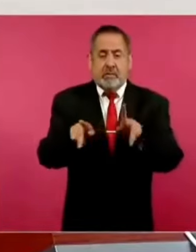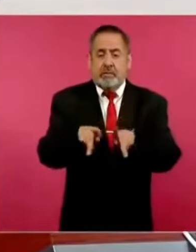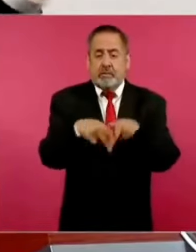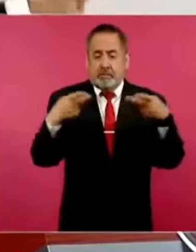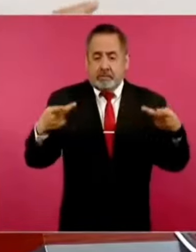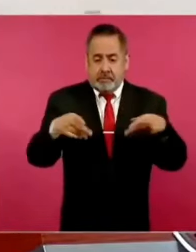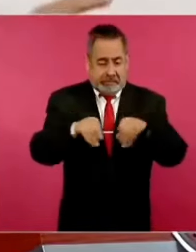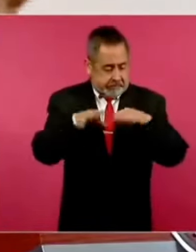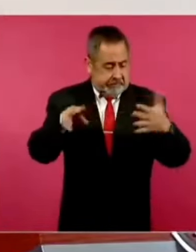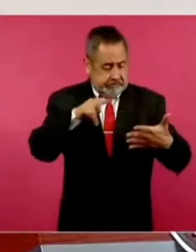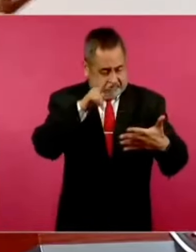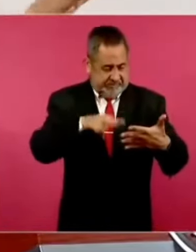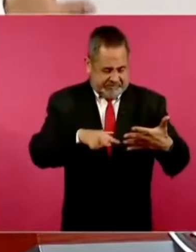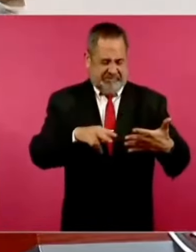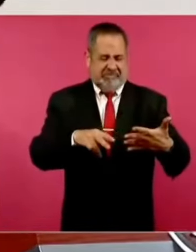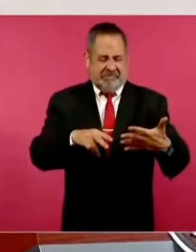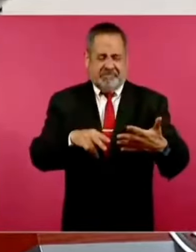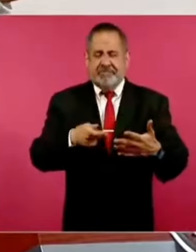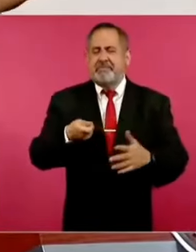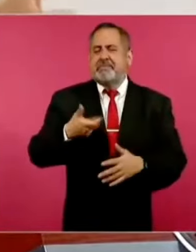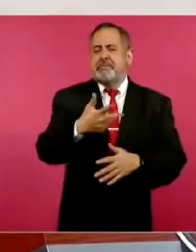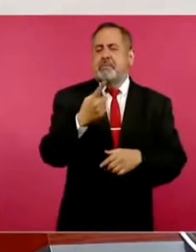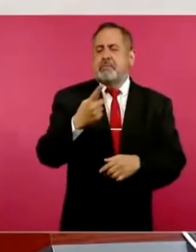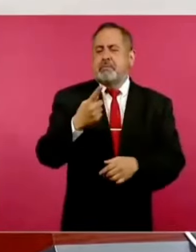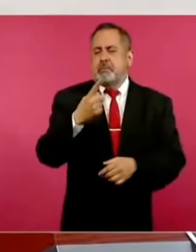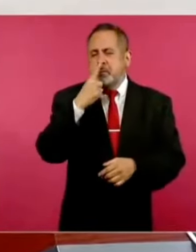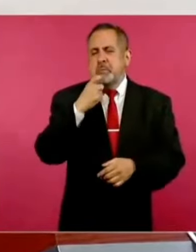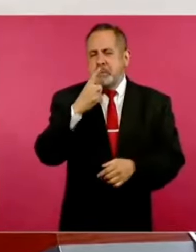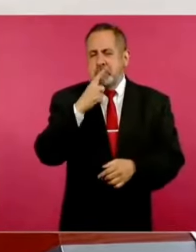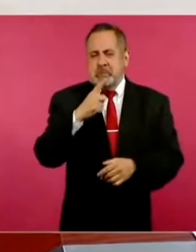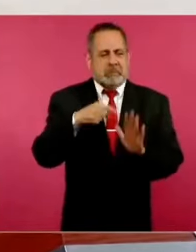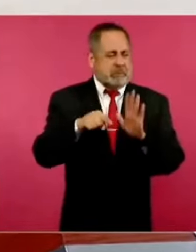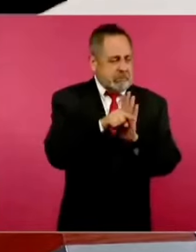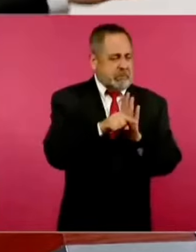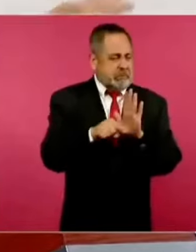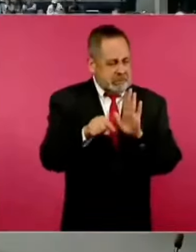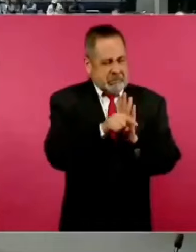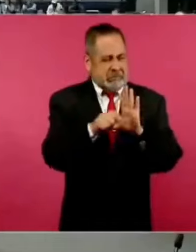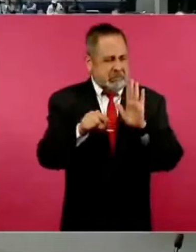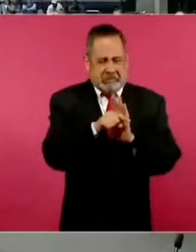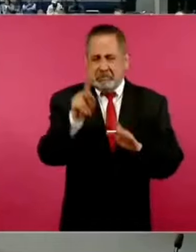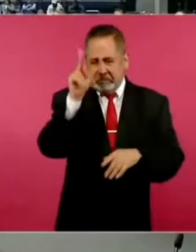todos los medios, con excepciones honrosas, pura nota roja,